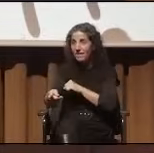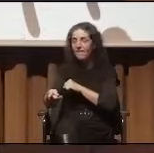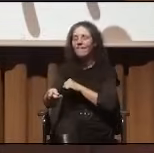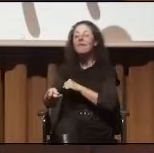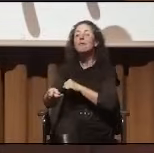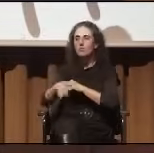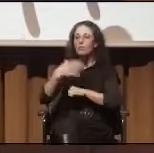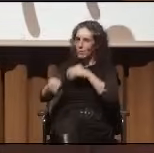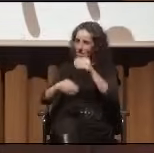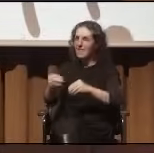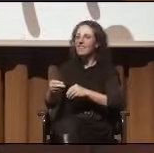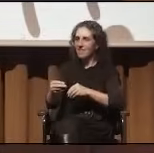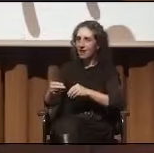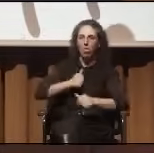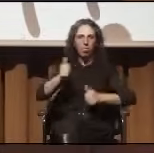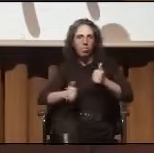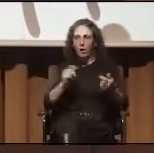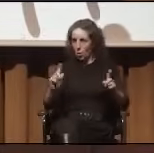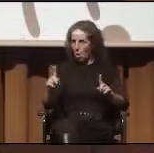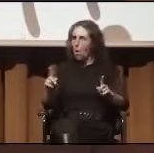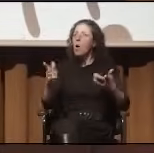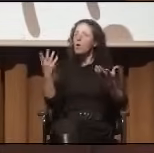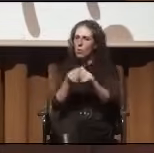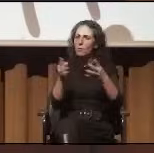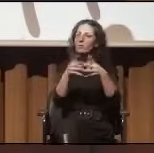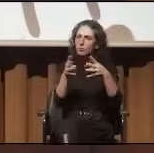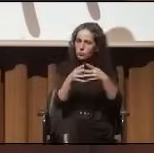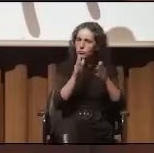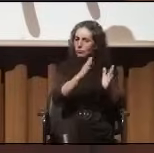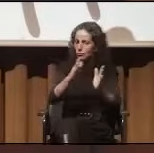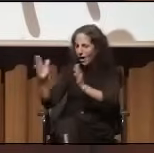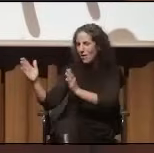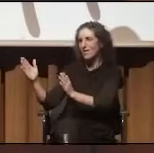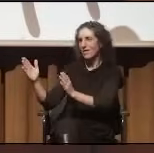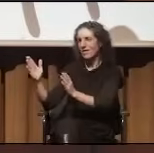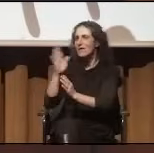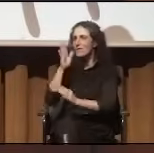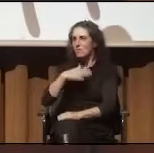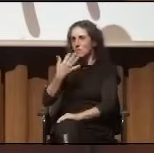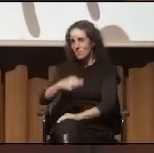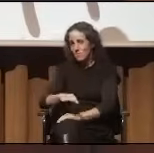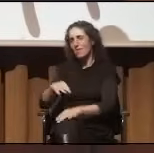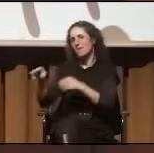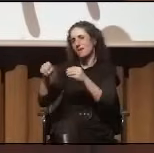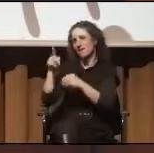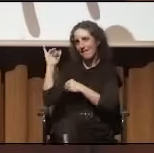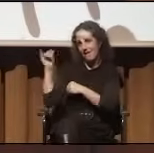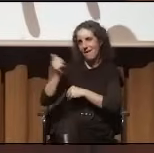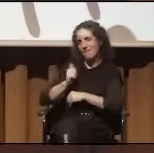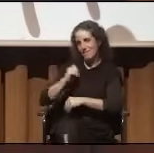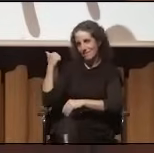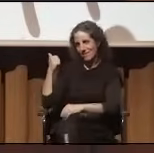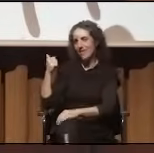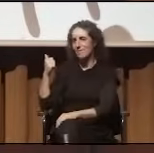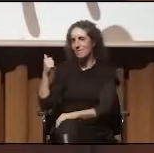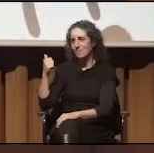de forma estructurada, porque hay detrás unos pedagogos que están creando todas las preguntas de posible desexplotación de todo ese material, que hay mucho más que lo que se ve aquí.